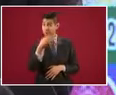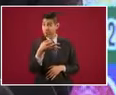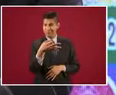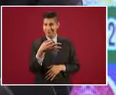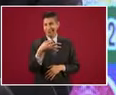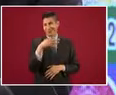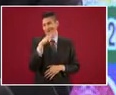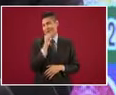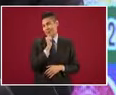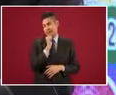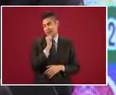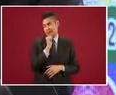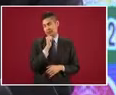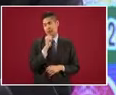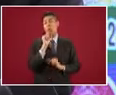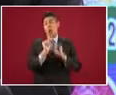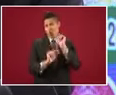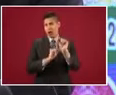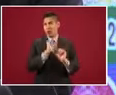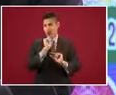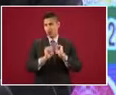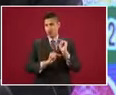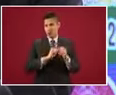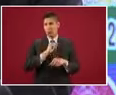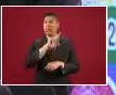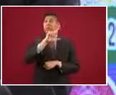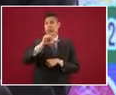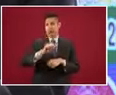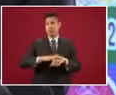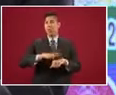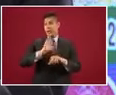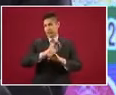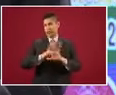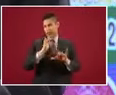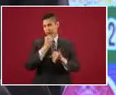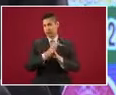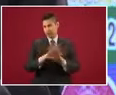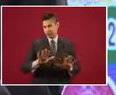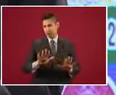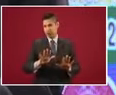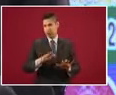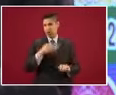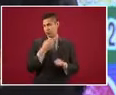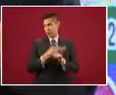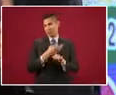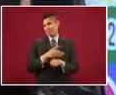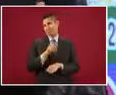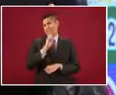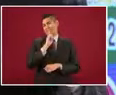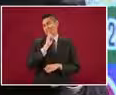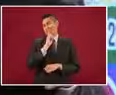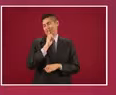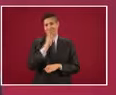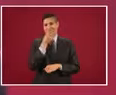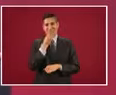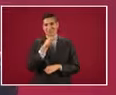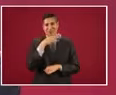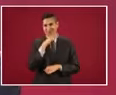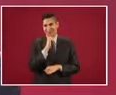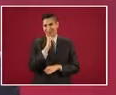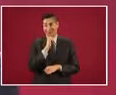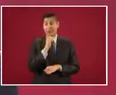una empresa. En su momento vamos a ir dando a conocer toda la información. Esto